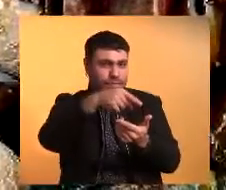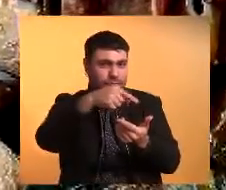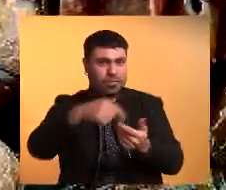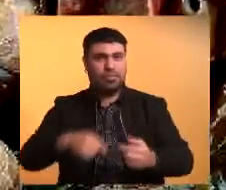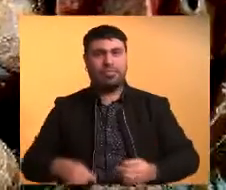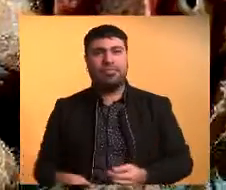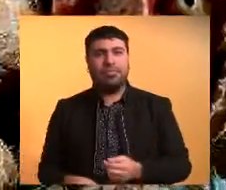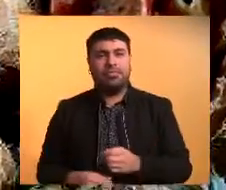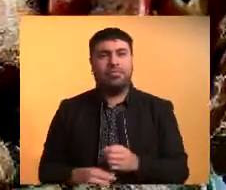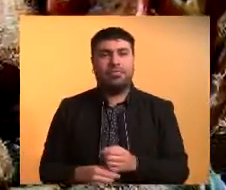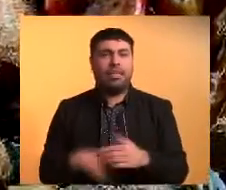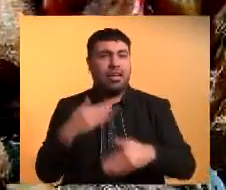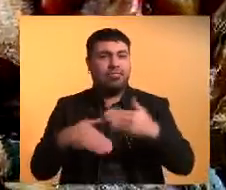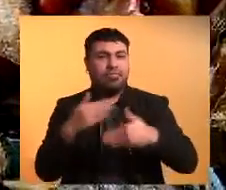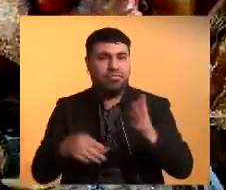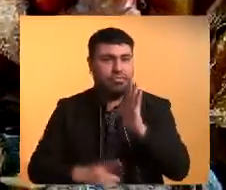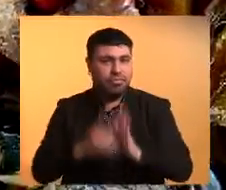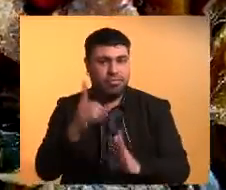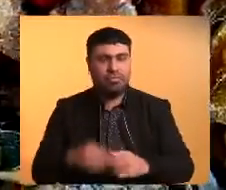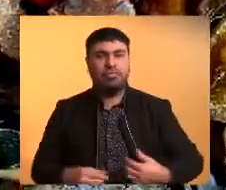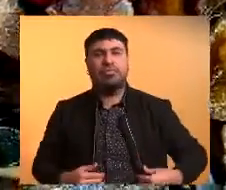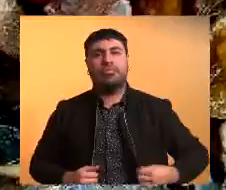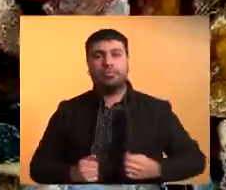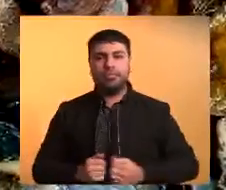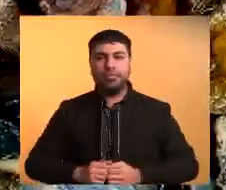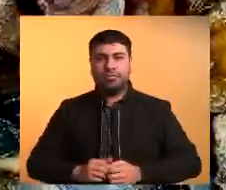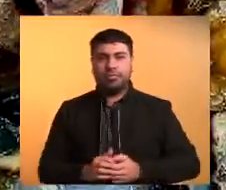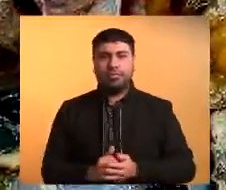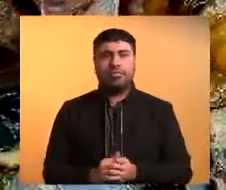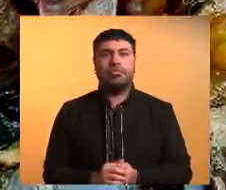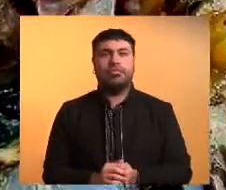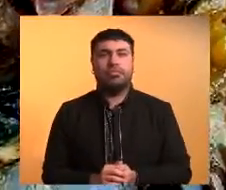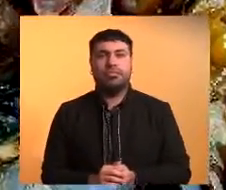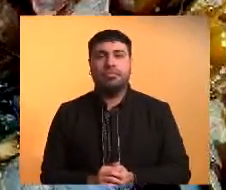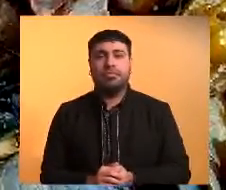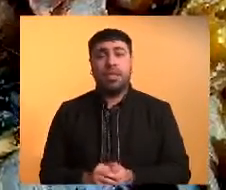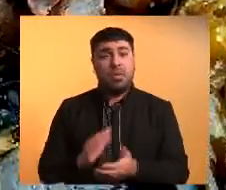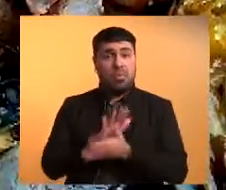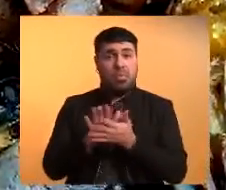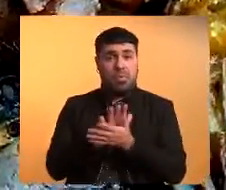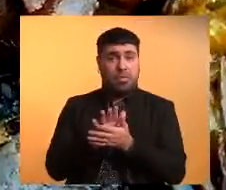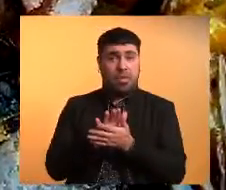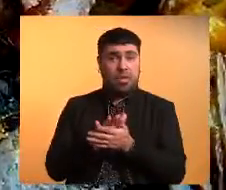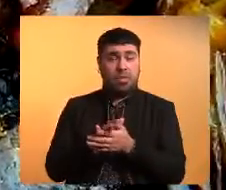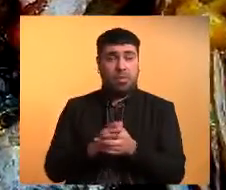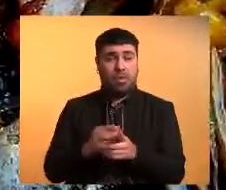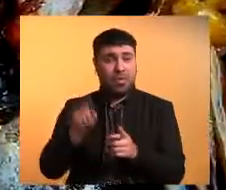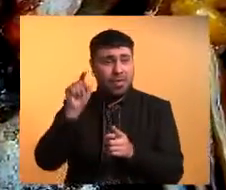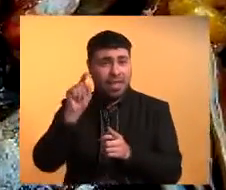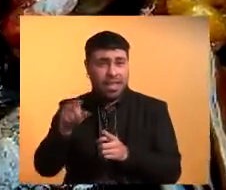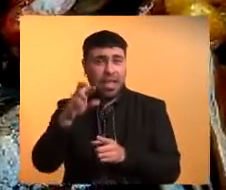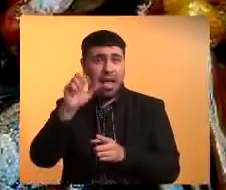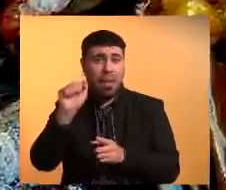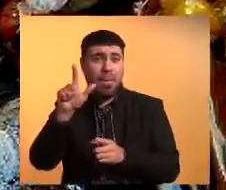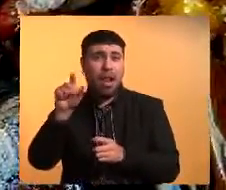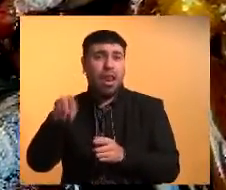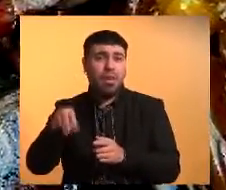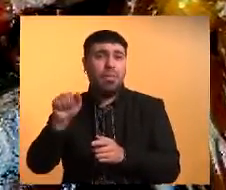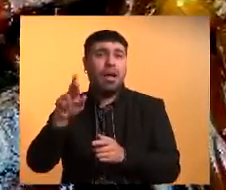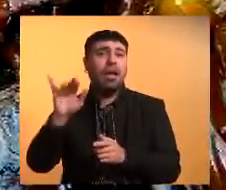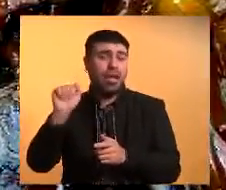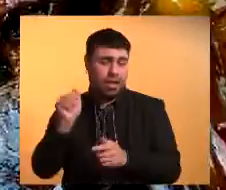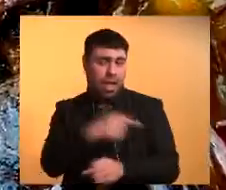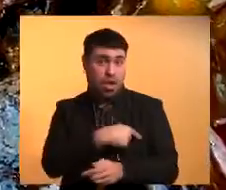reproducción más altas. Por ejemplo, ¿qué sucedía con esta lámina, esta palmaria, que es una alga bien larga? Bueno, igual abajo de esas